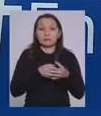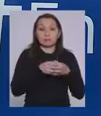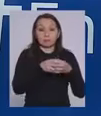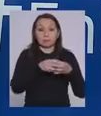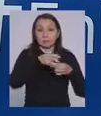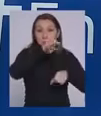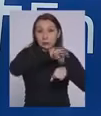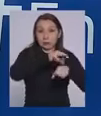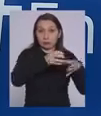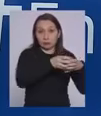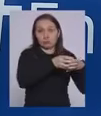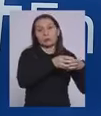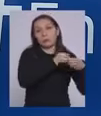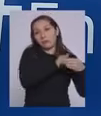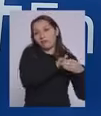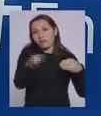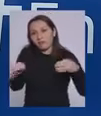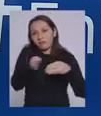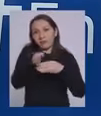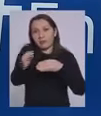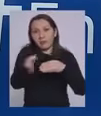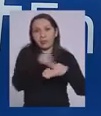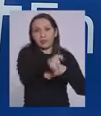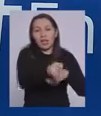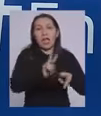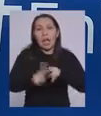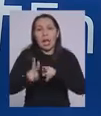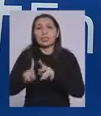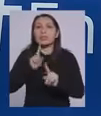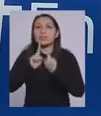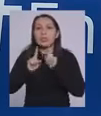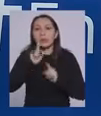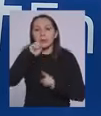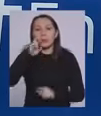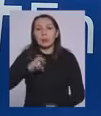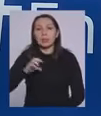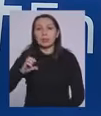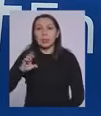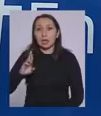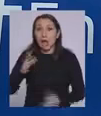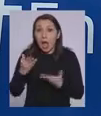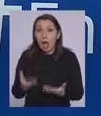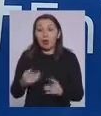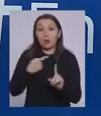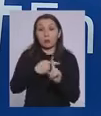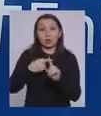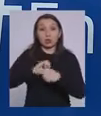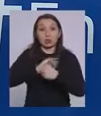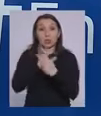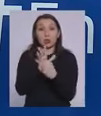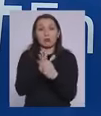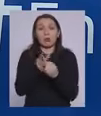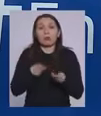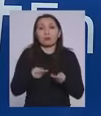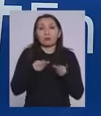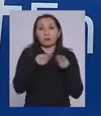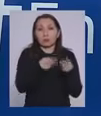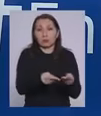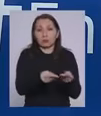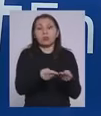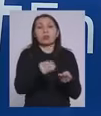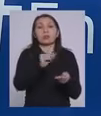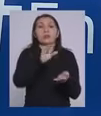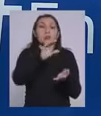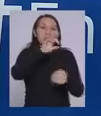salud salgan a realizar los exámenes de PCR. Hoy día la información de los casos positivos se entrega a los centros de